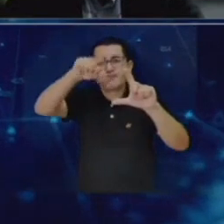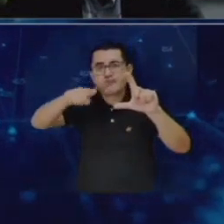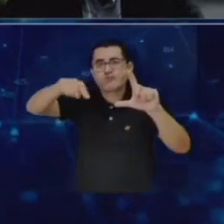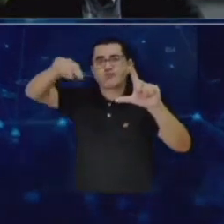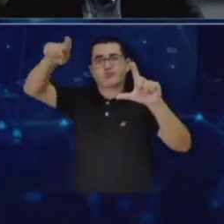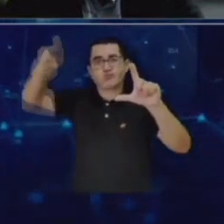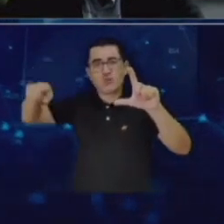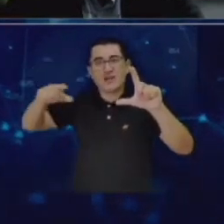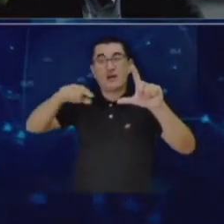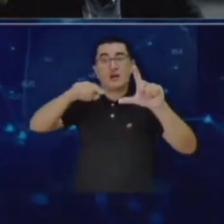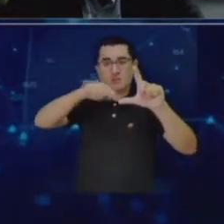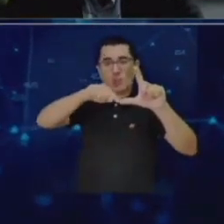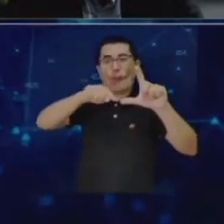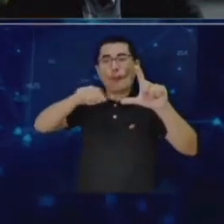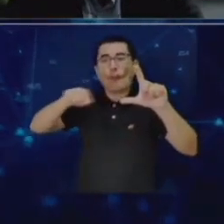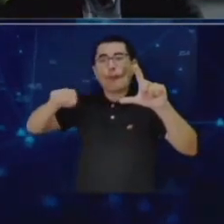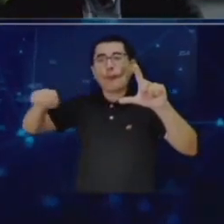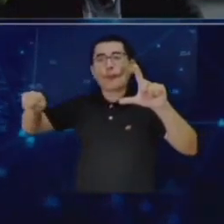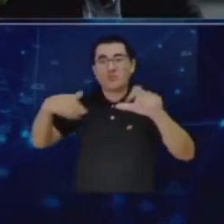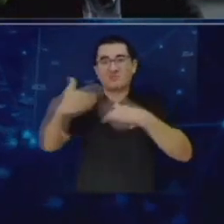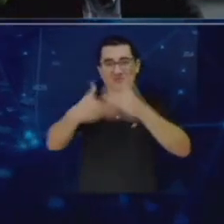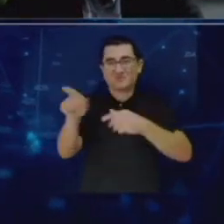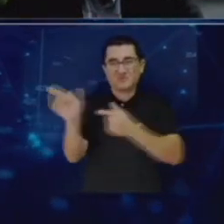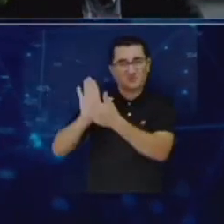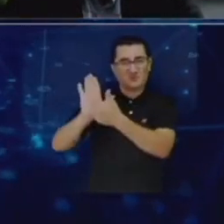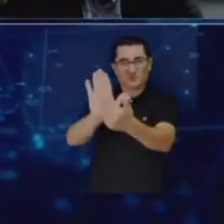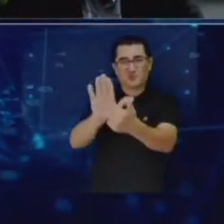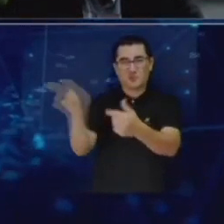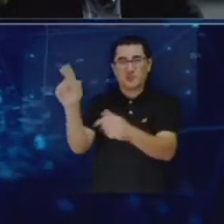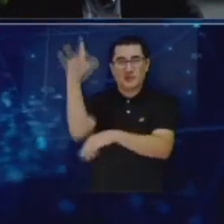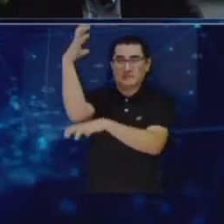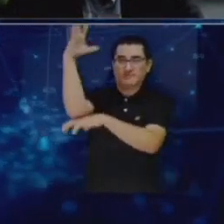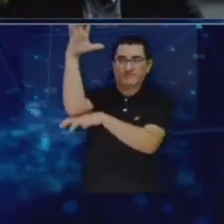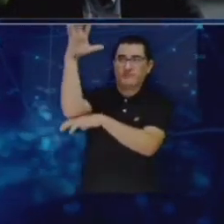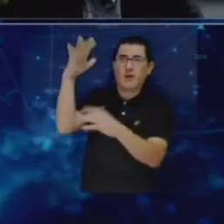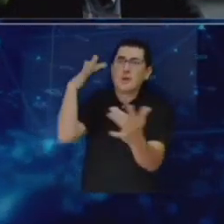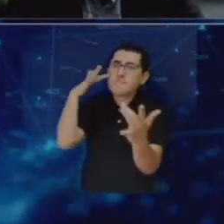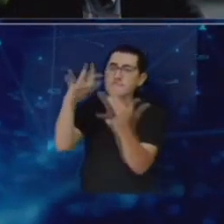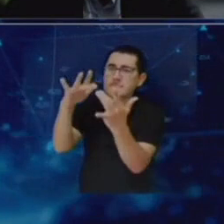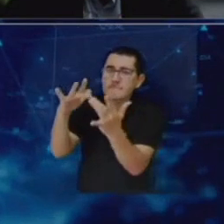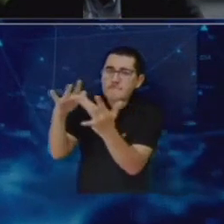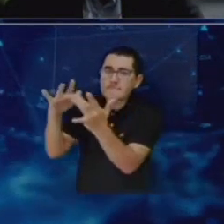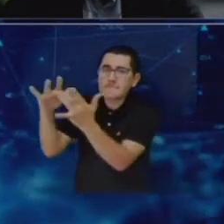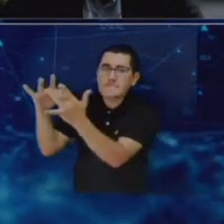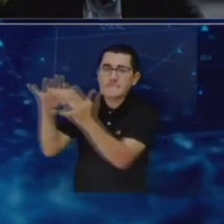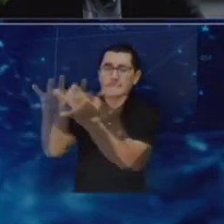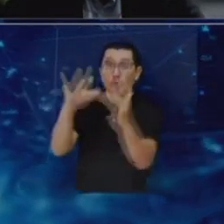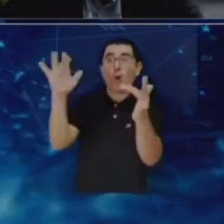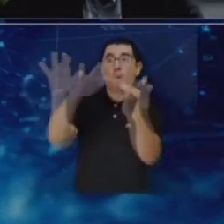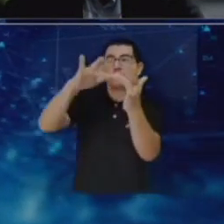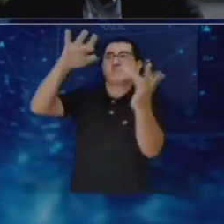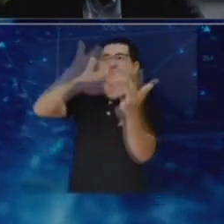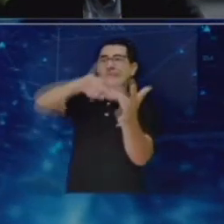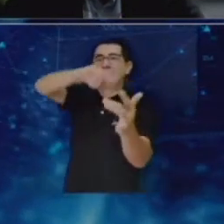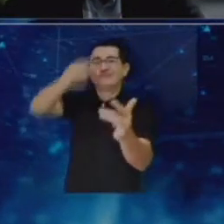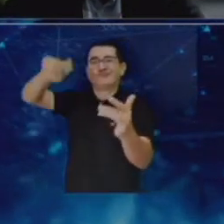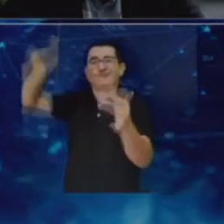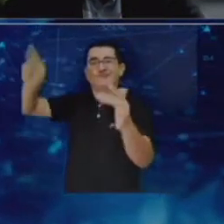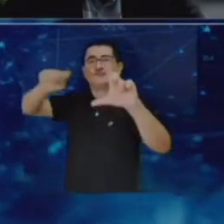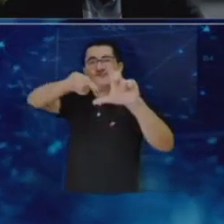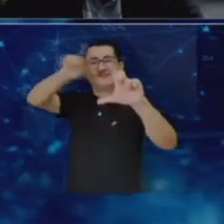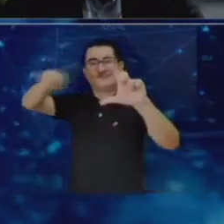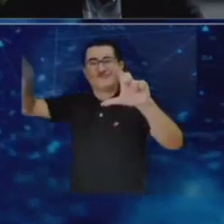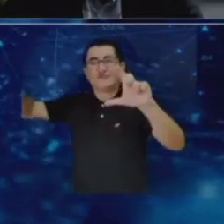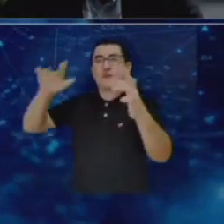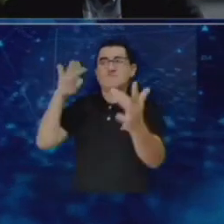pudiera existir por los sistemas satelitales para este rango de frecuencias en específico para el servicio móvil por satélite